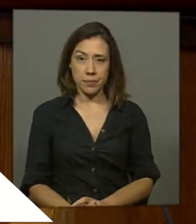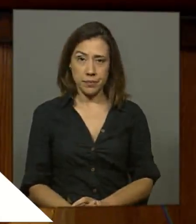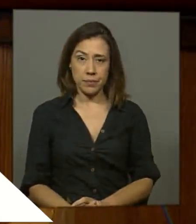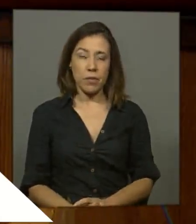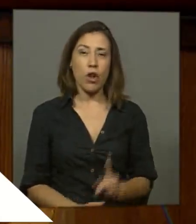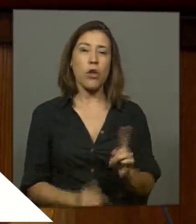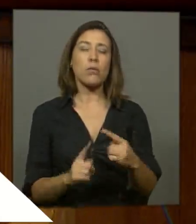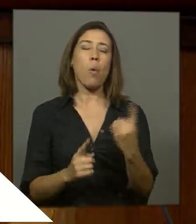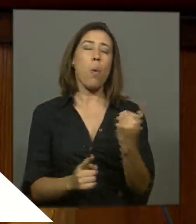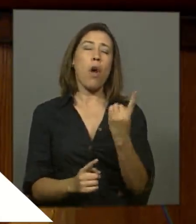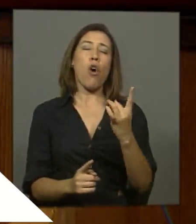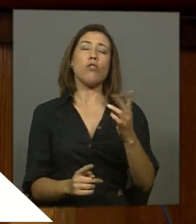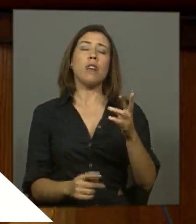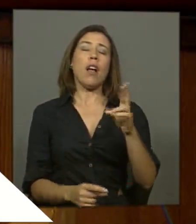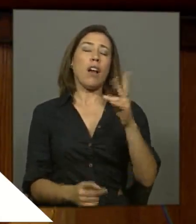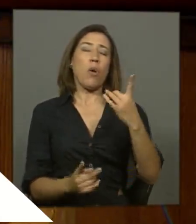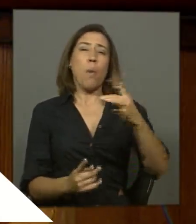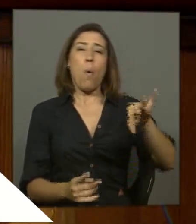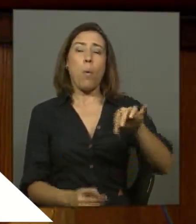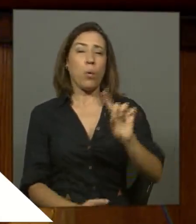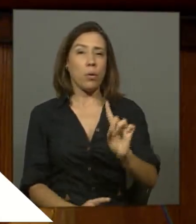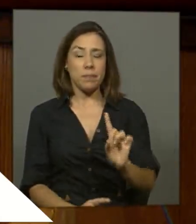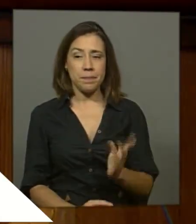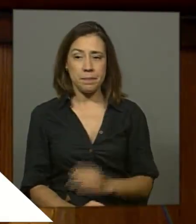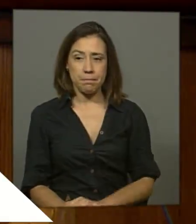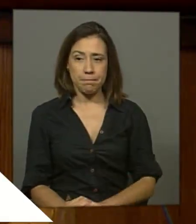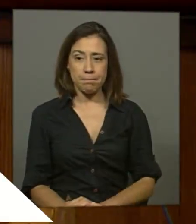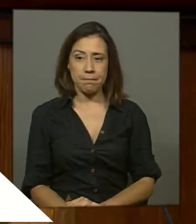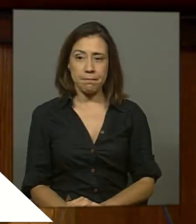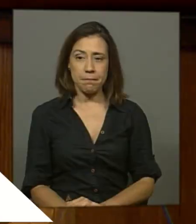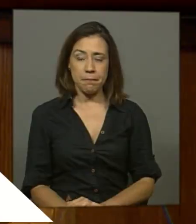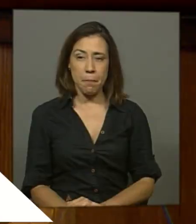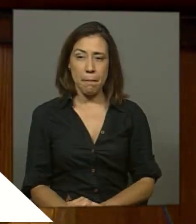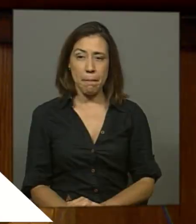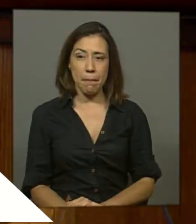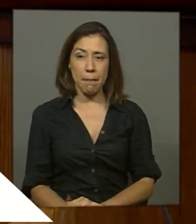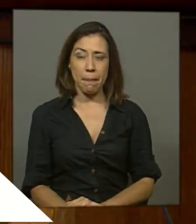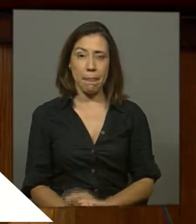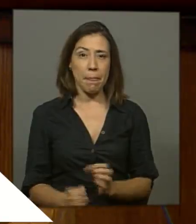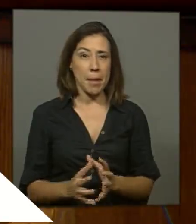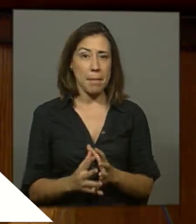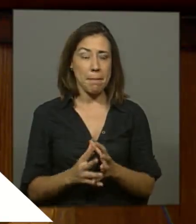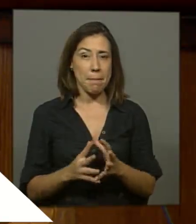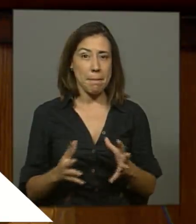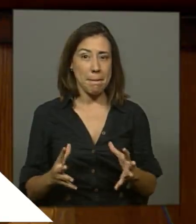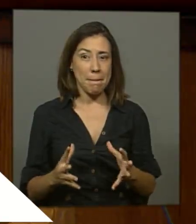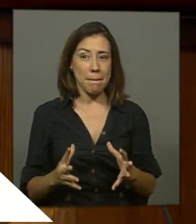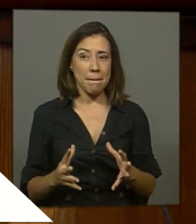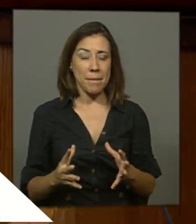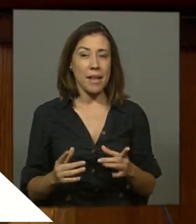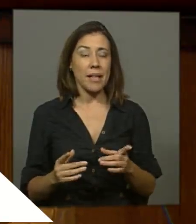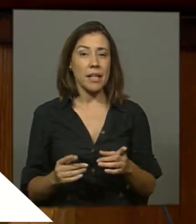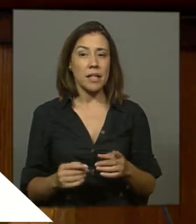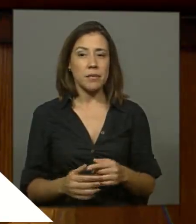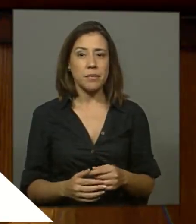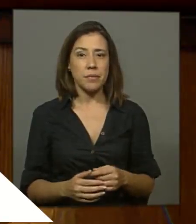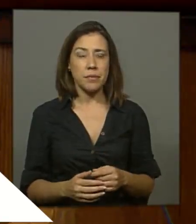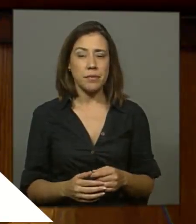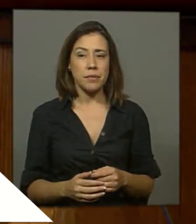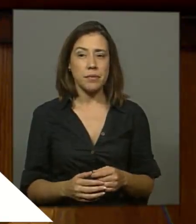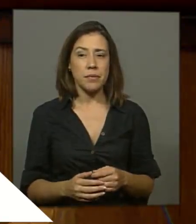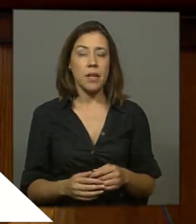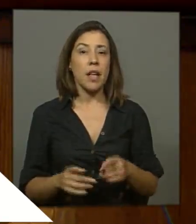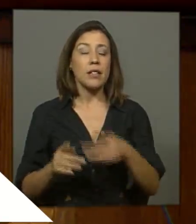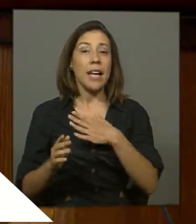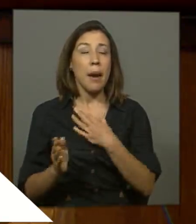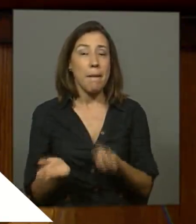aislado ahora desde luego que el en aumentar la la la el carácter